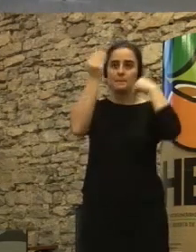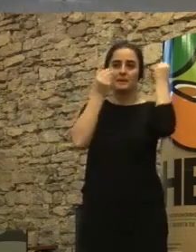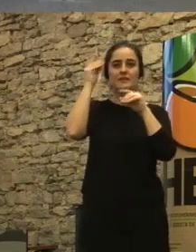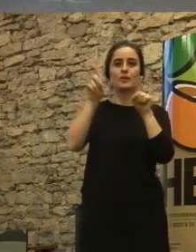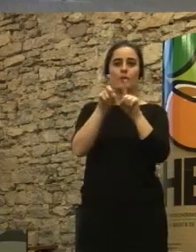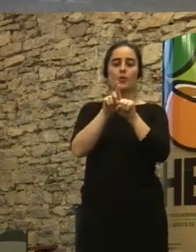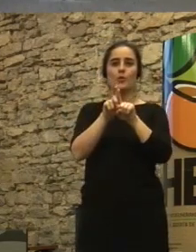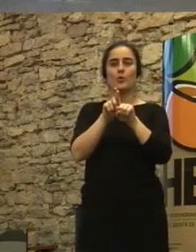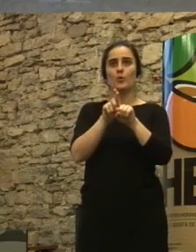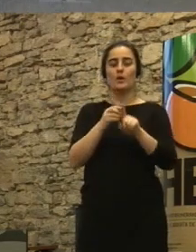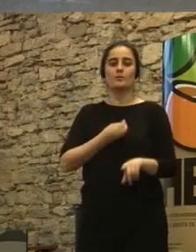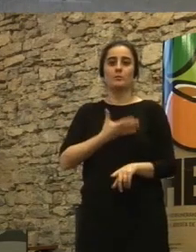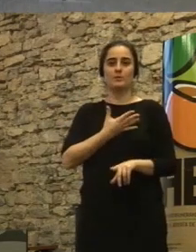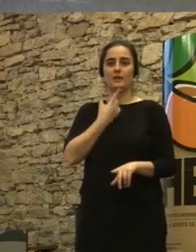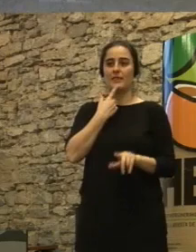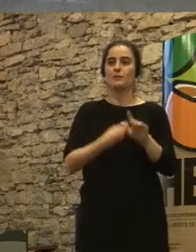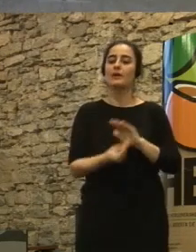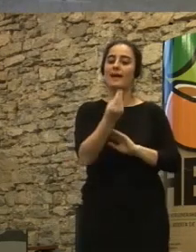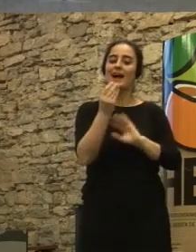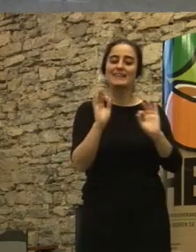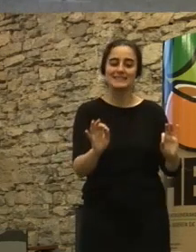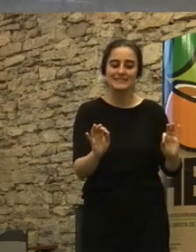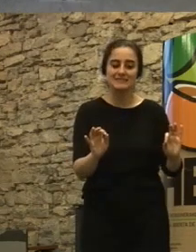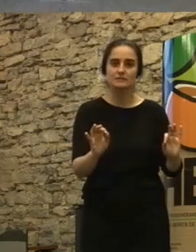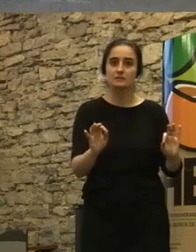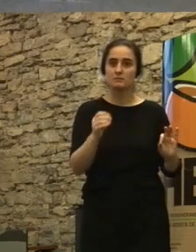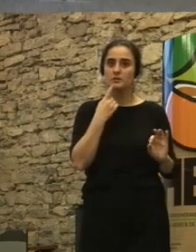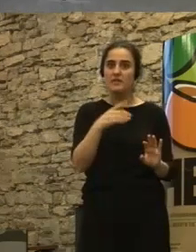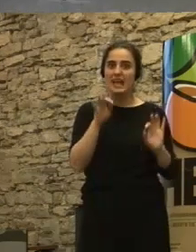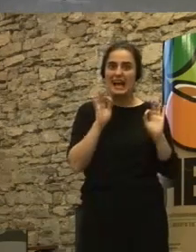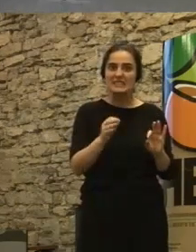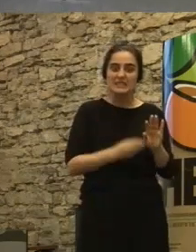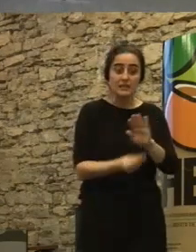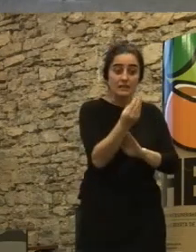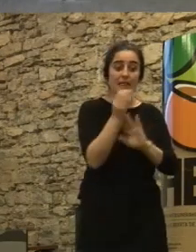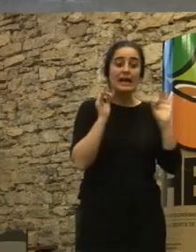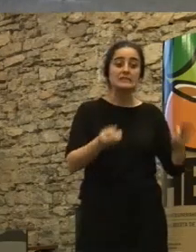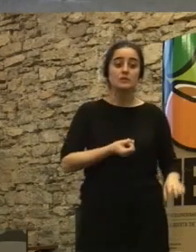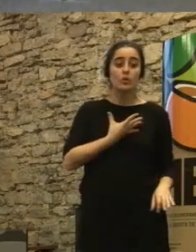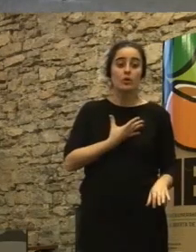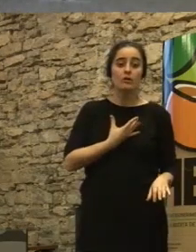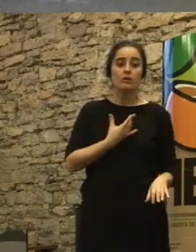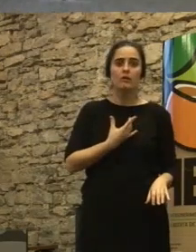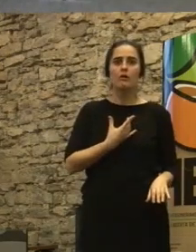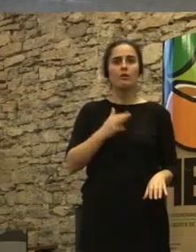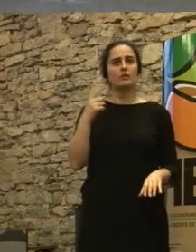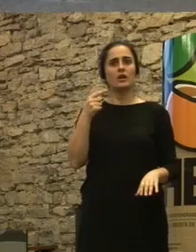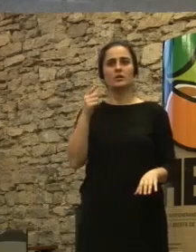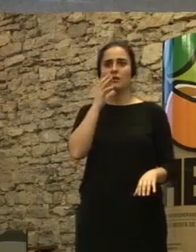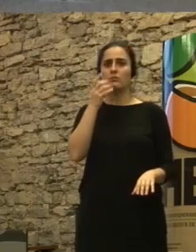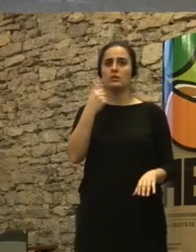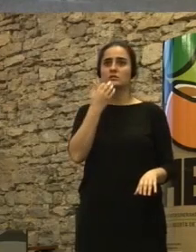talento. Se dice que es de nacimiento. Pero es muy malo decir que el talento es de nacimiento, porque todo significa que o he nacido con él o qué me queda por